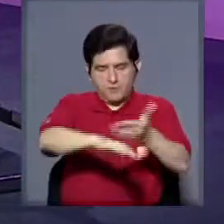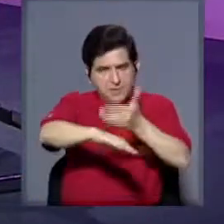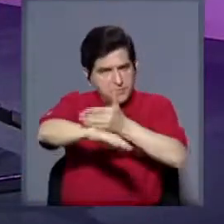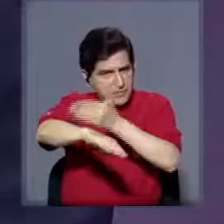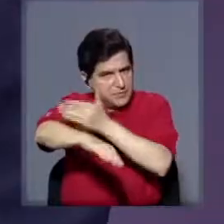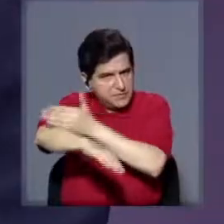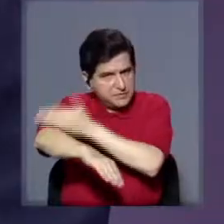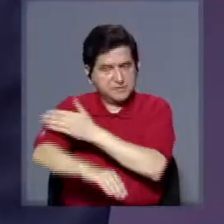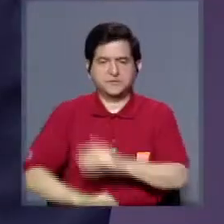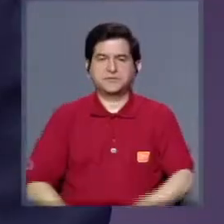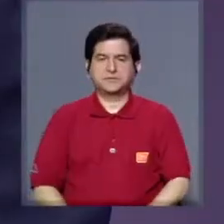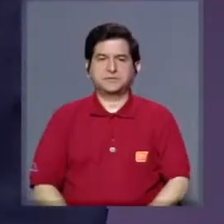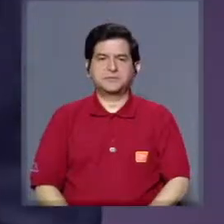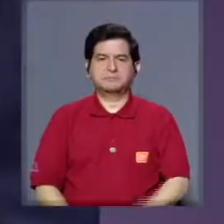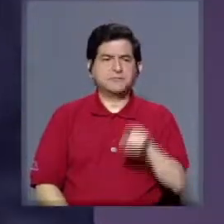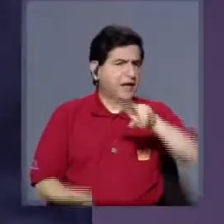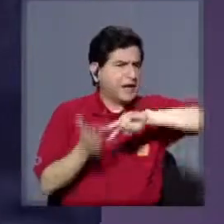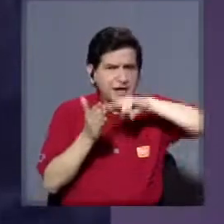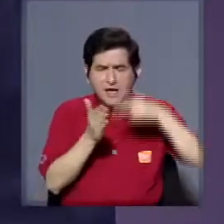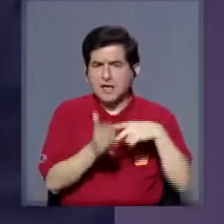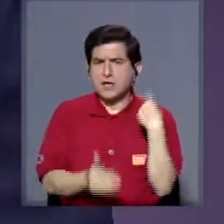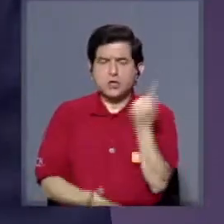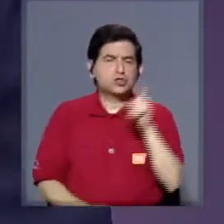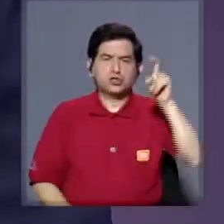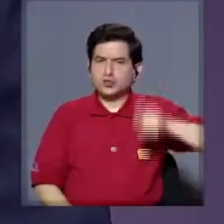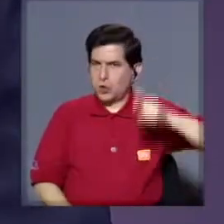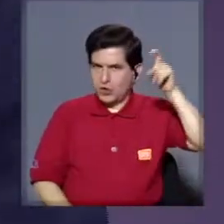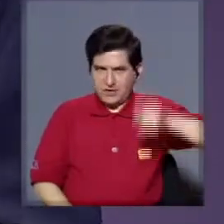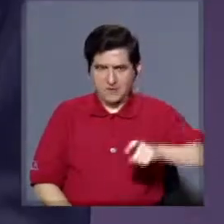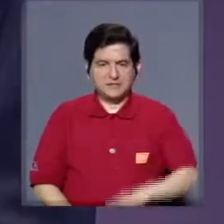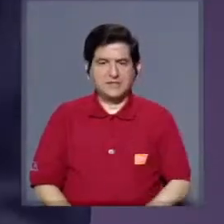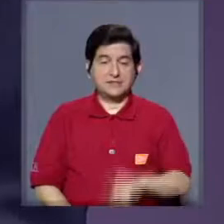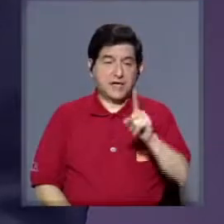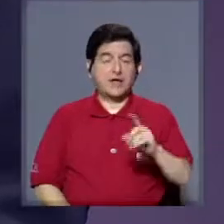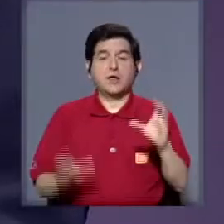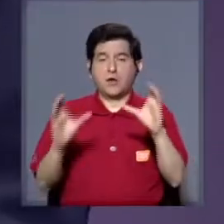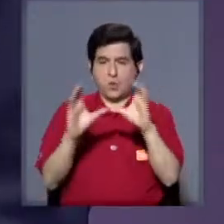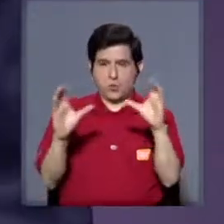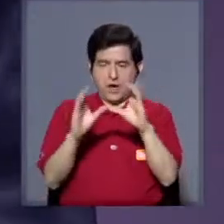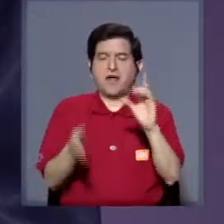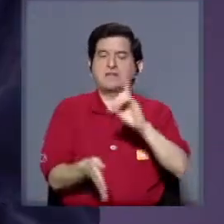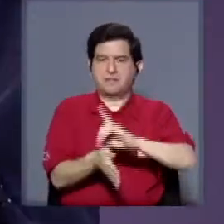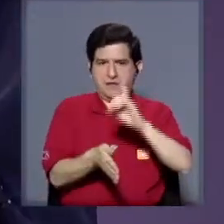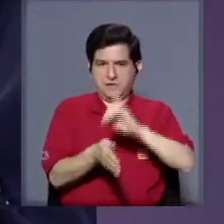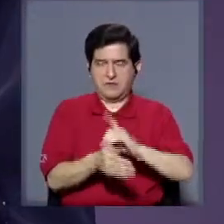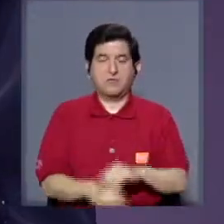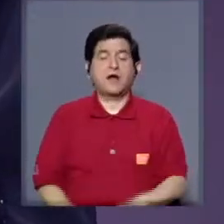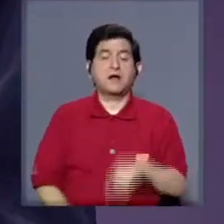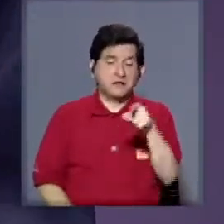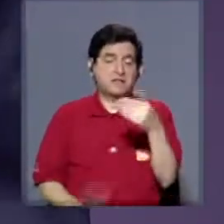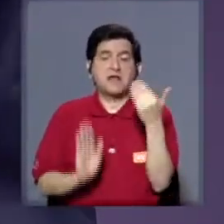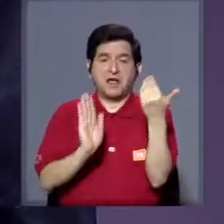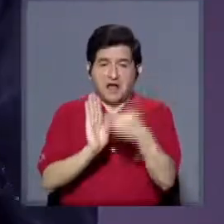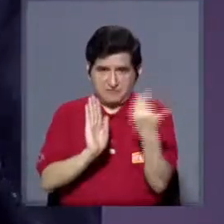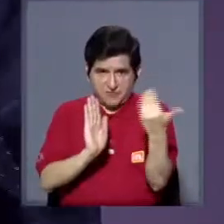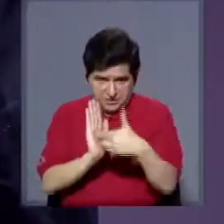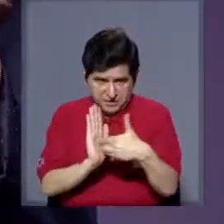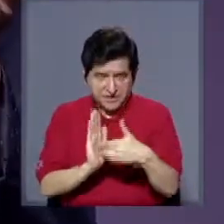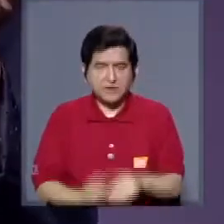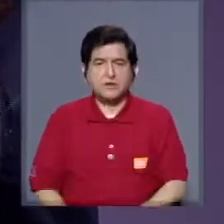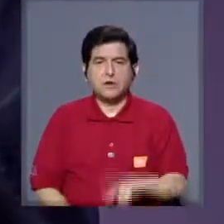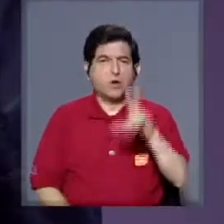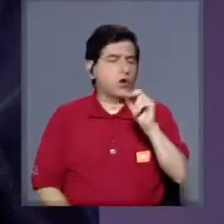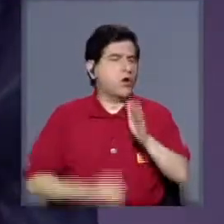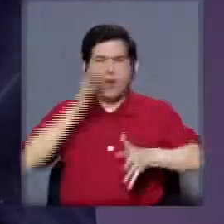progresiva de manera tal que lo único que se necesitaría es una certificación médica sobre esa afectación es decir no